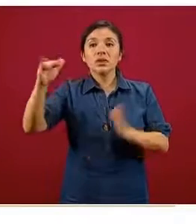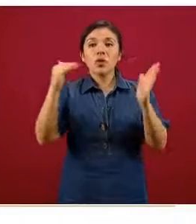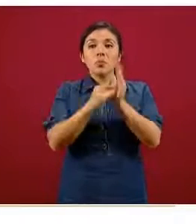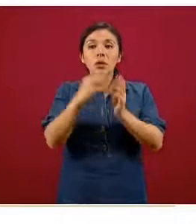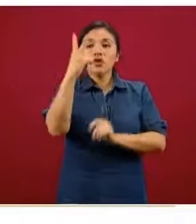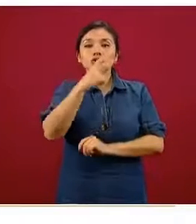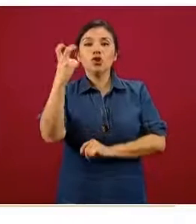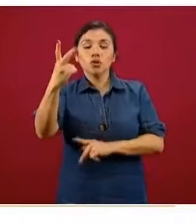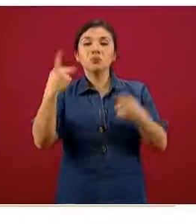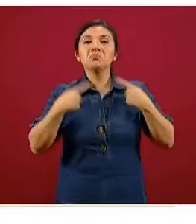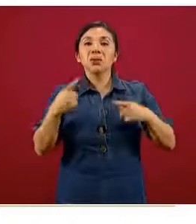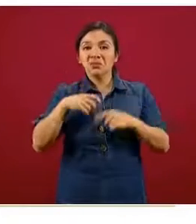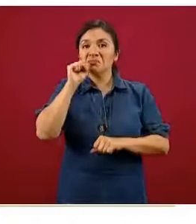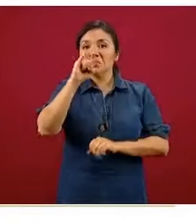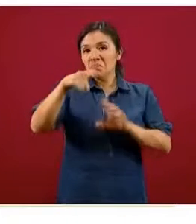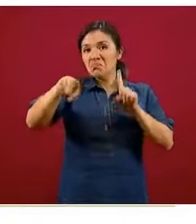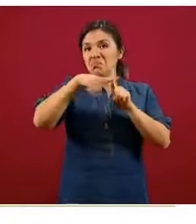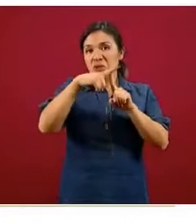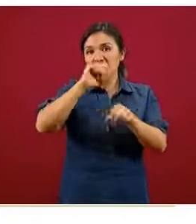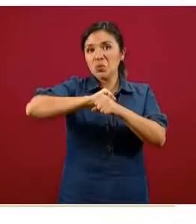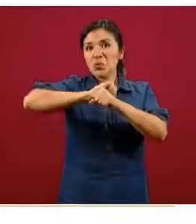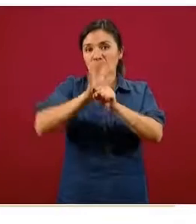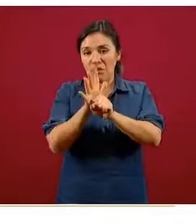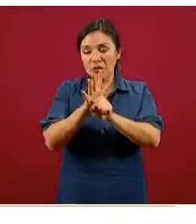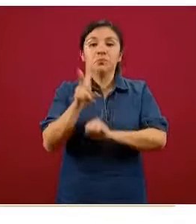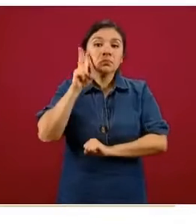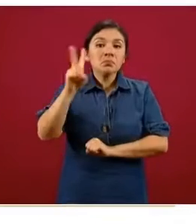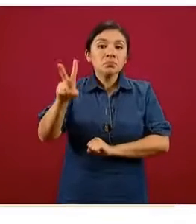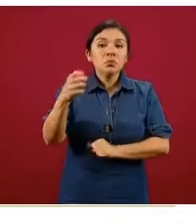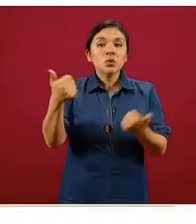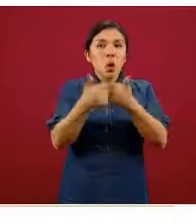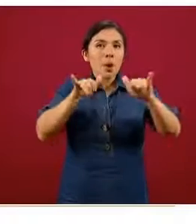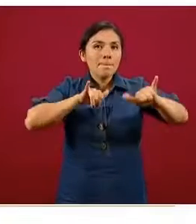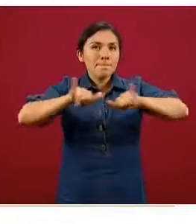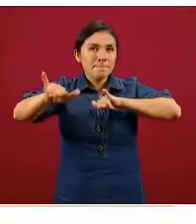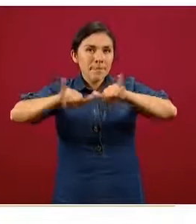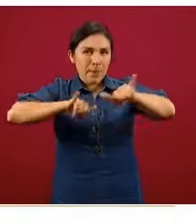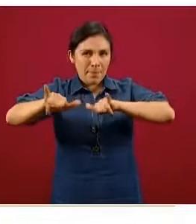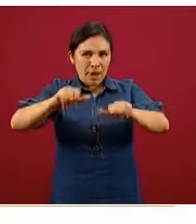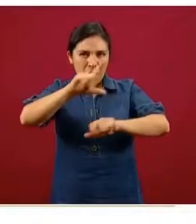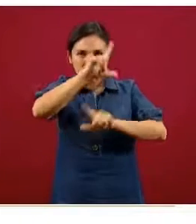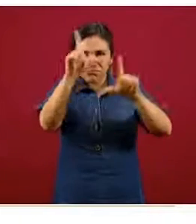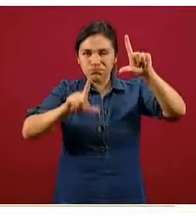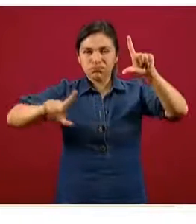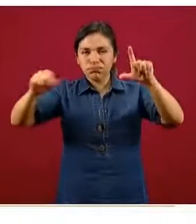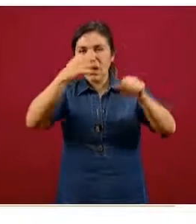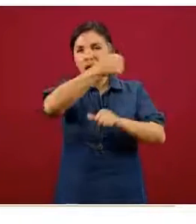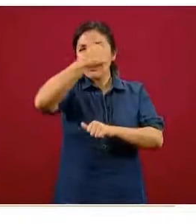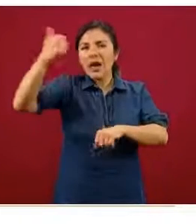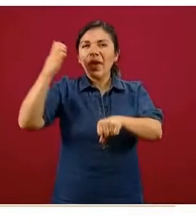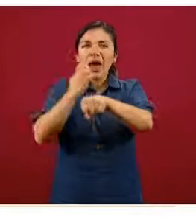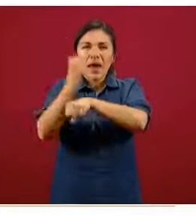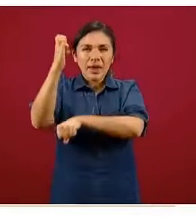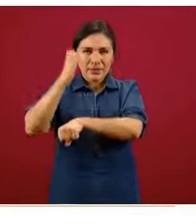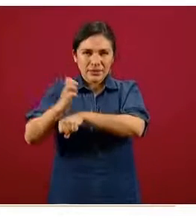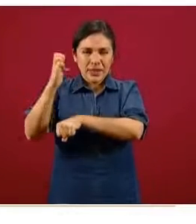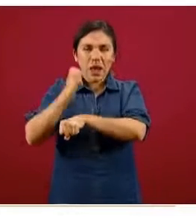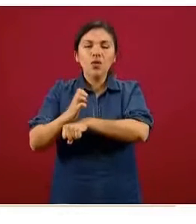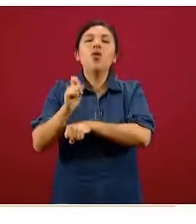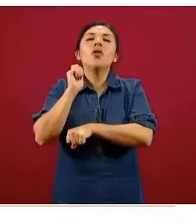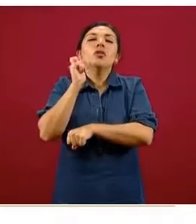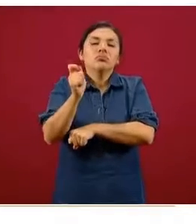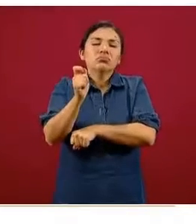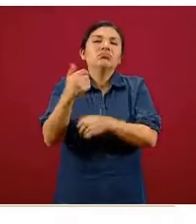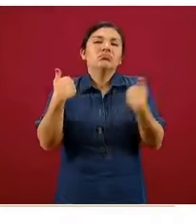175.202 casos confirmados acumulados. Los podemos ver representados en el mapa por cada entidad federativa en